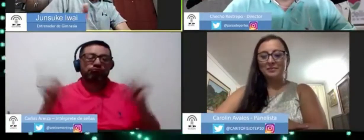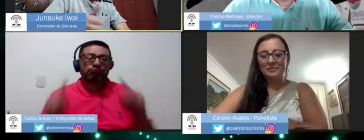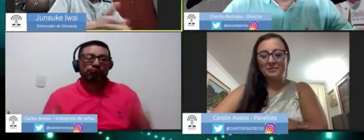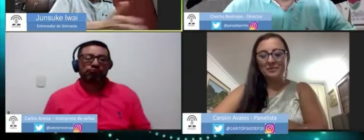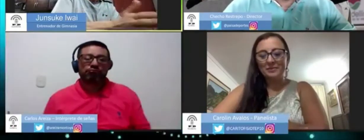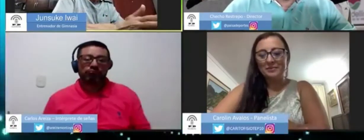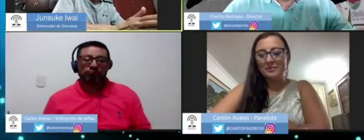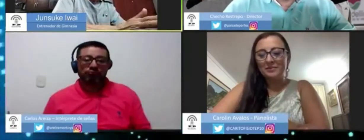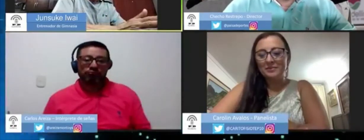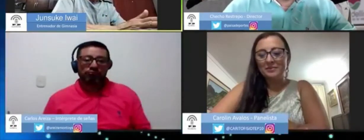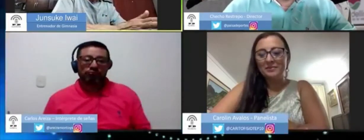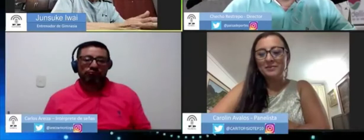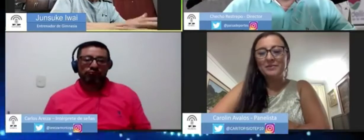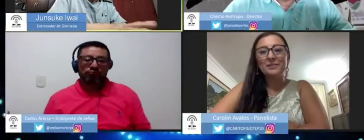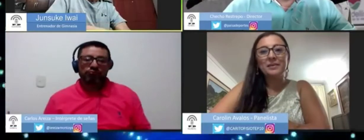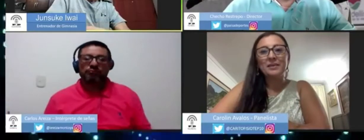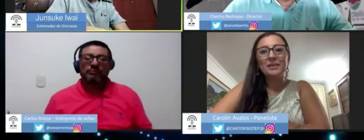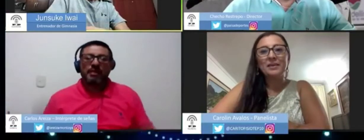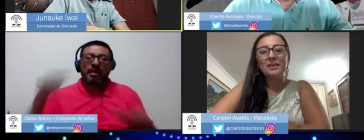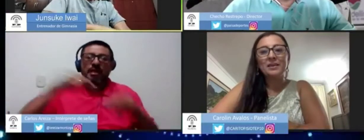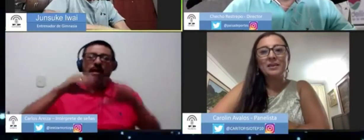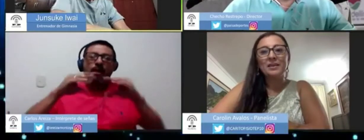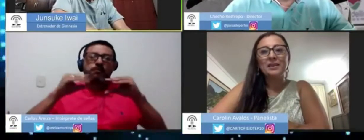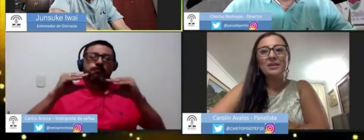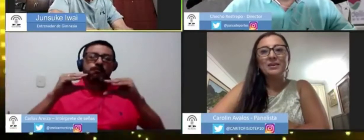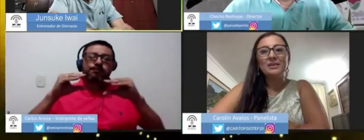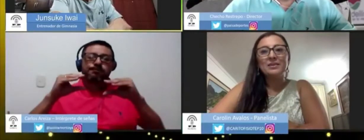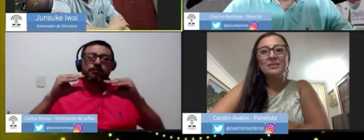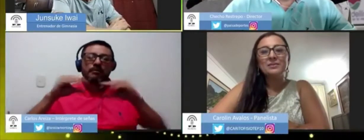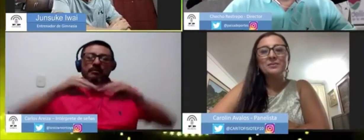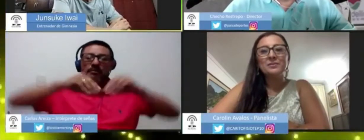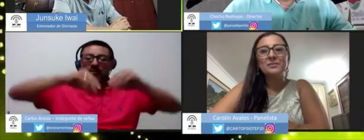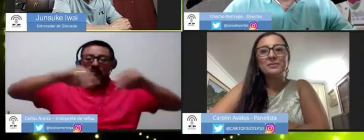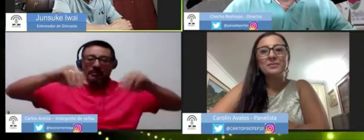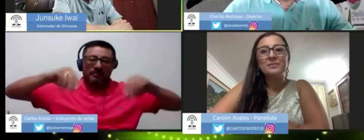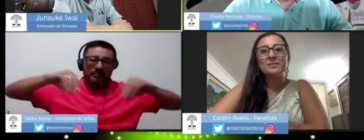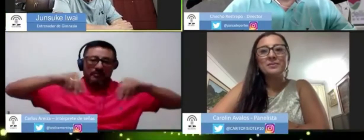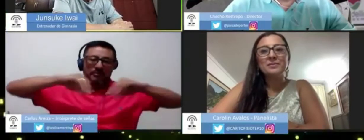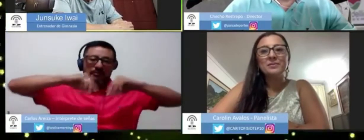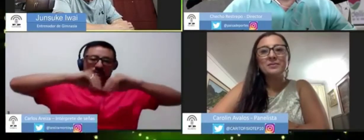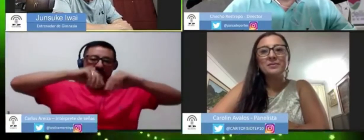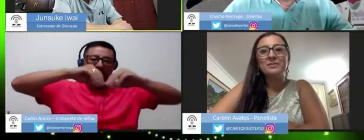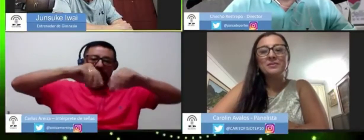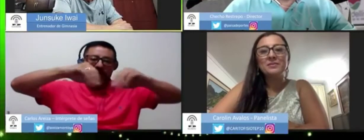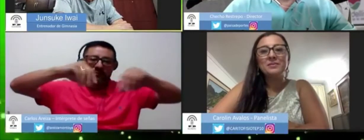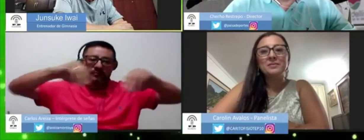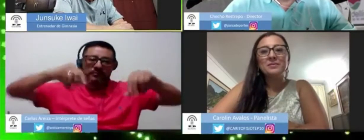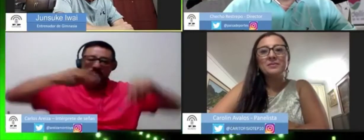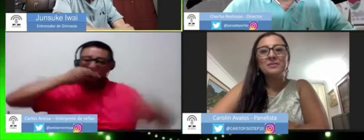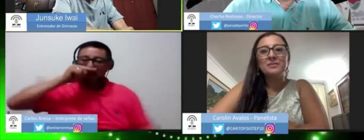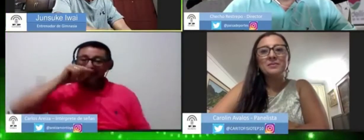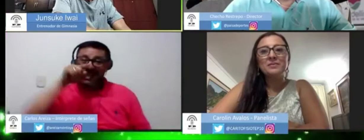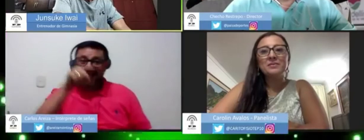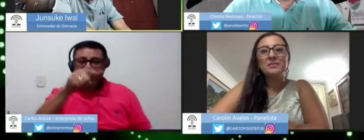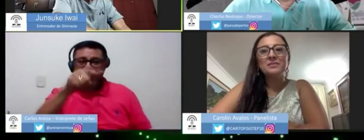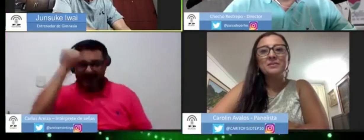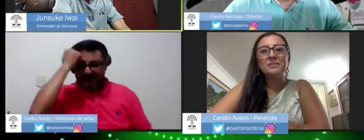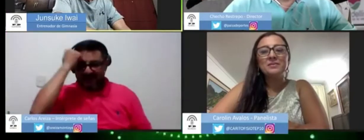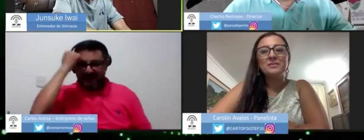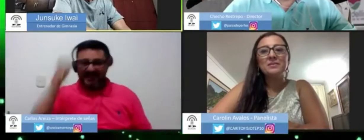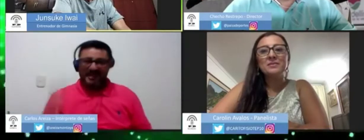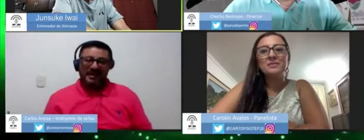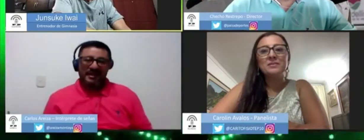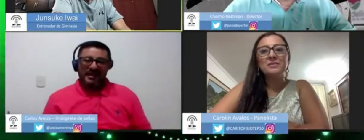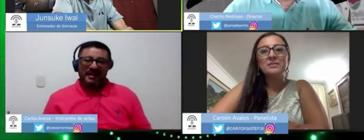hacemos colchoneta y también en época de nosotros, cuando éramos niños, entrenamos en